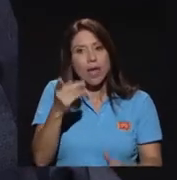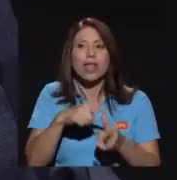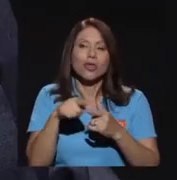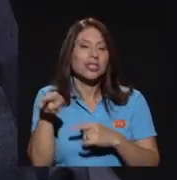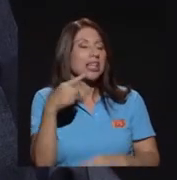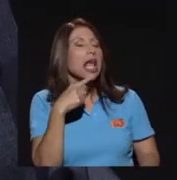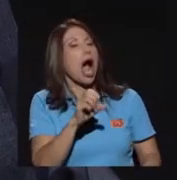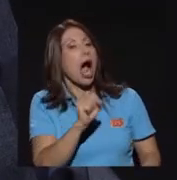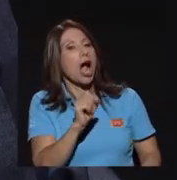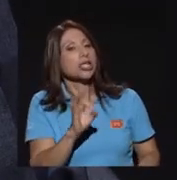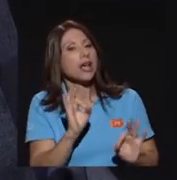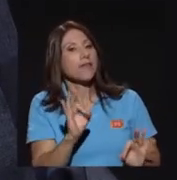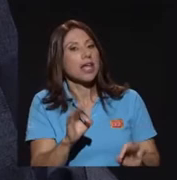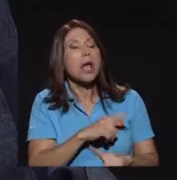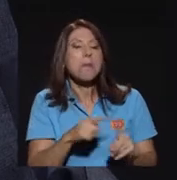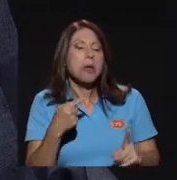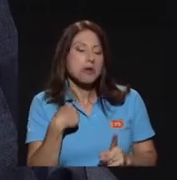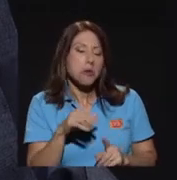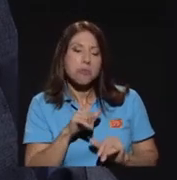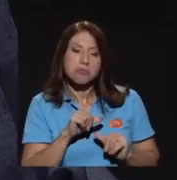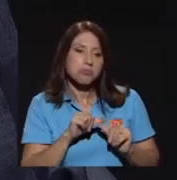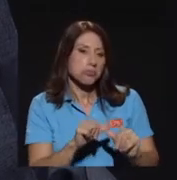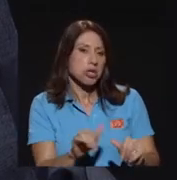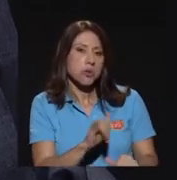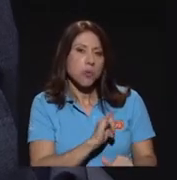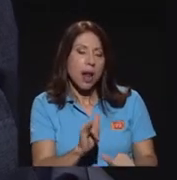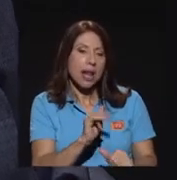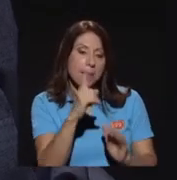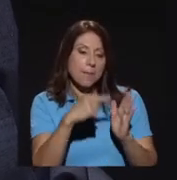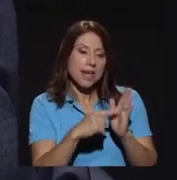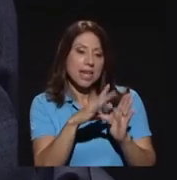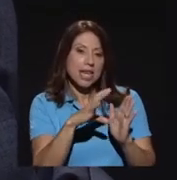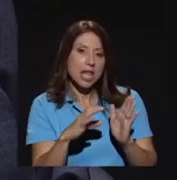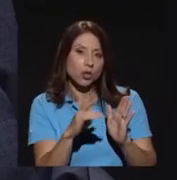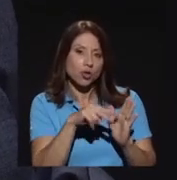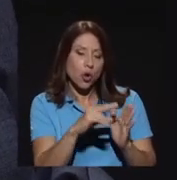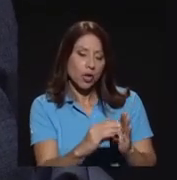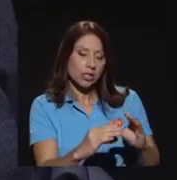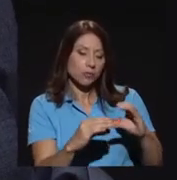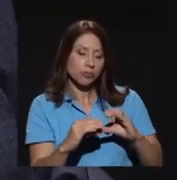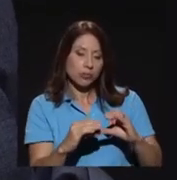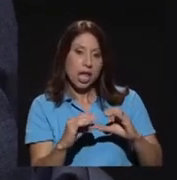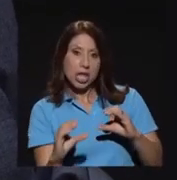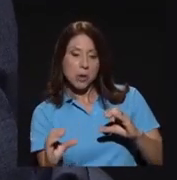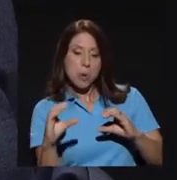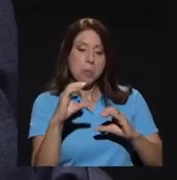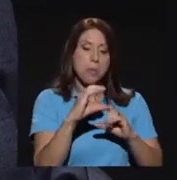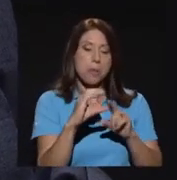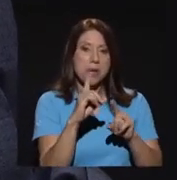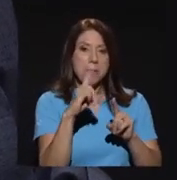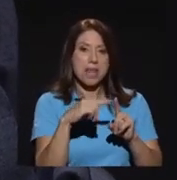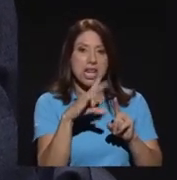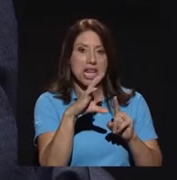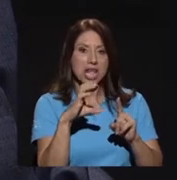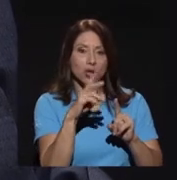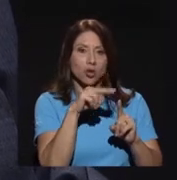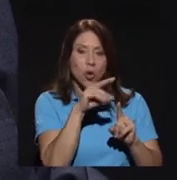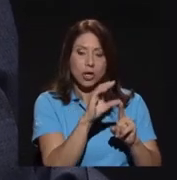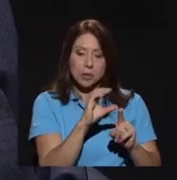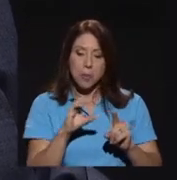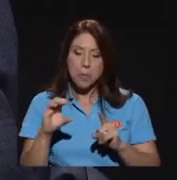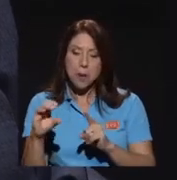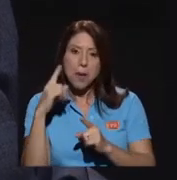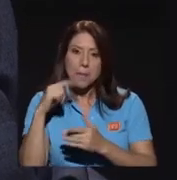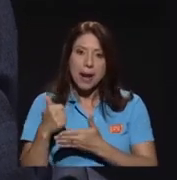dice pero yo cobro mil 500 colones y el resto de mil 500 colones que se lo deben para becas de estudiantes pobres y luego